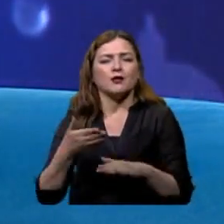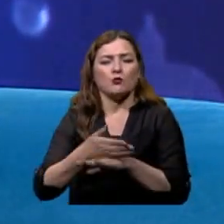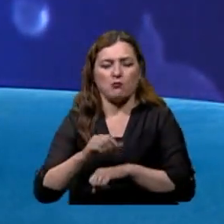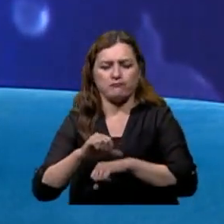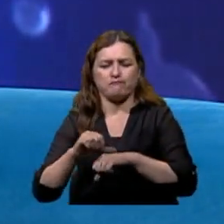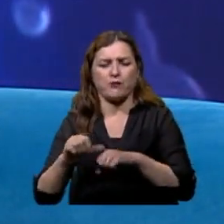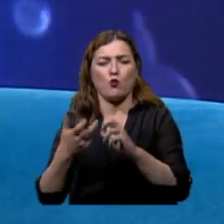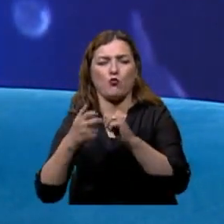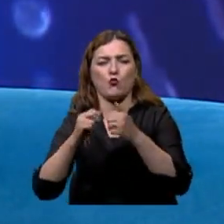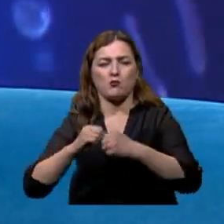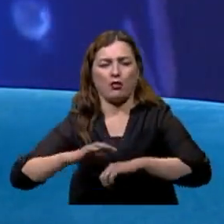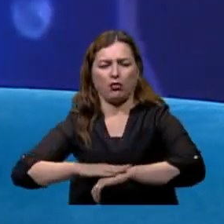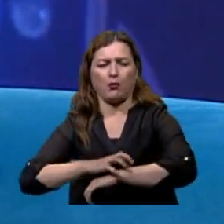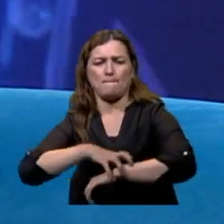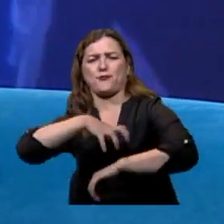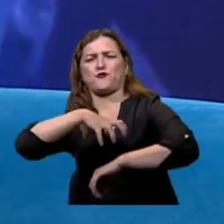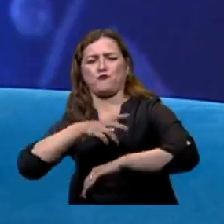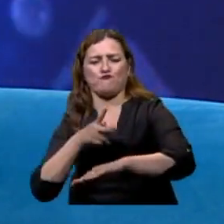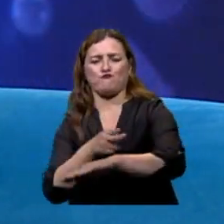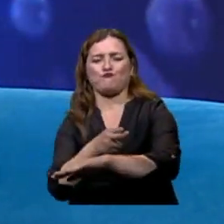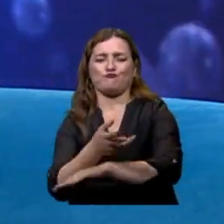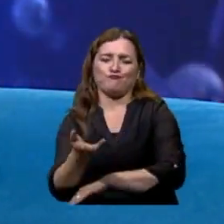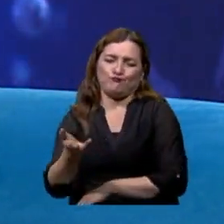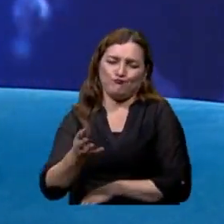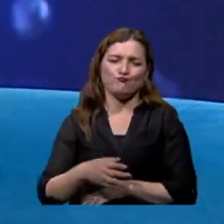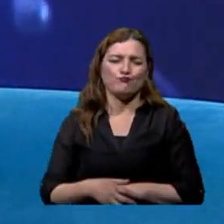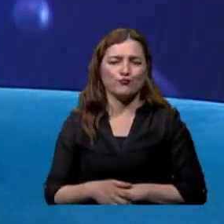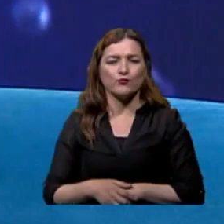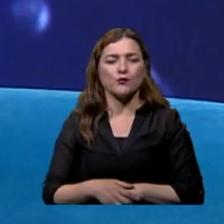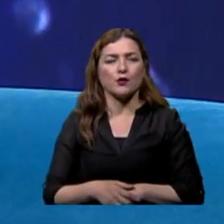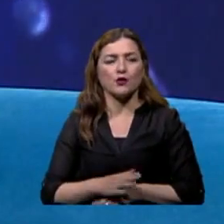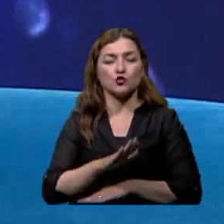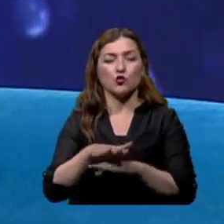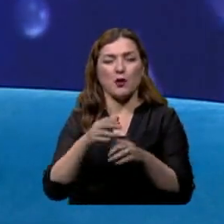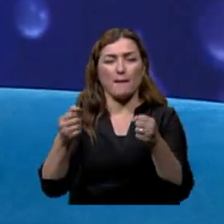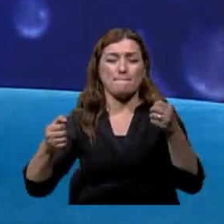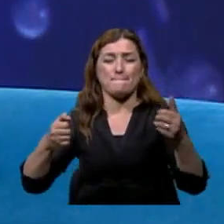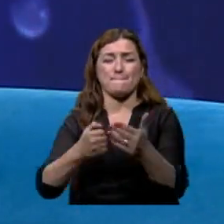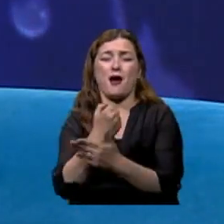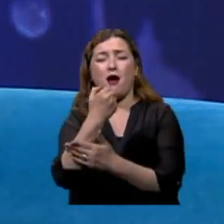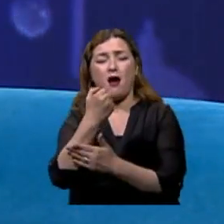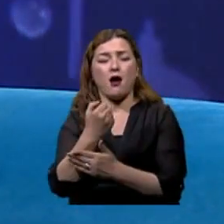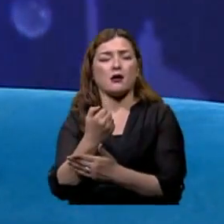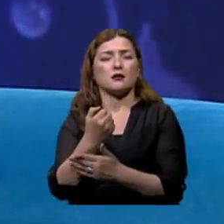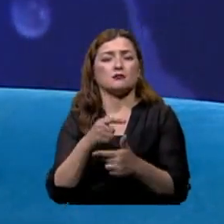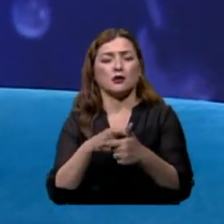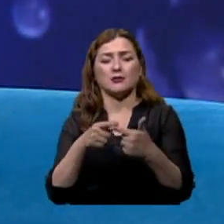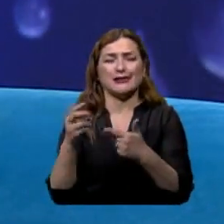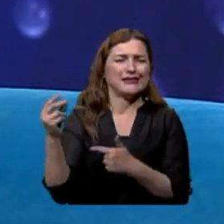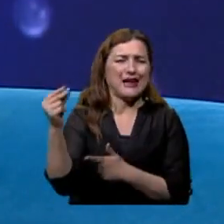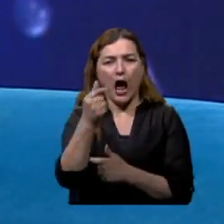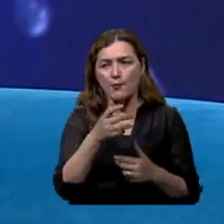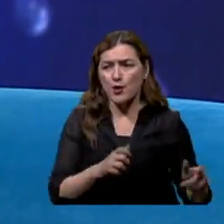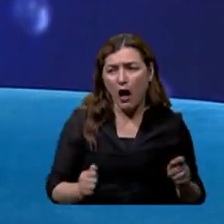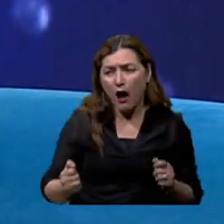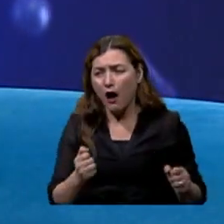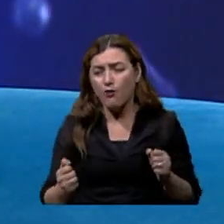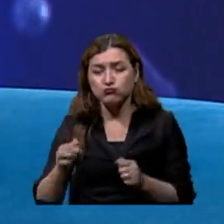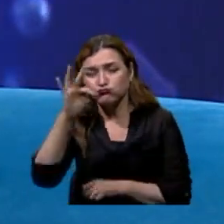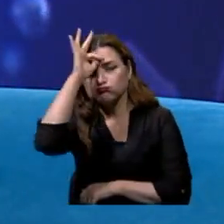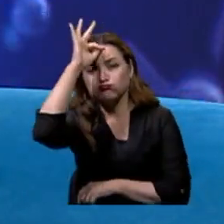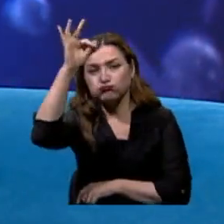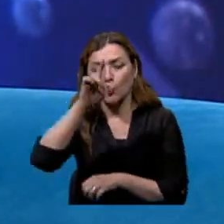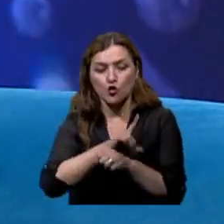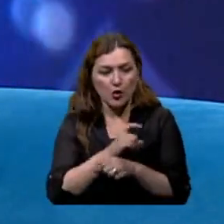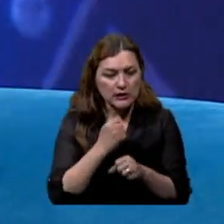lesiones vasculares importantes que al final van a llegar a una amputación. Hablando de lesiones traumáticas, pues ir rápido a un hospital para que los médicos hagamos